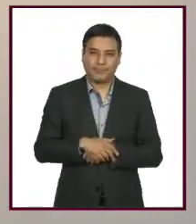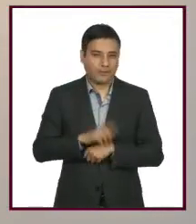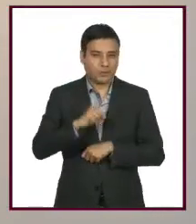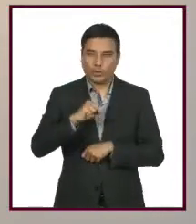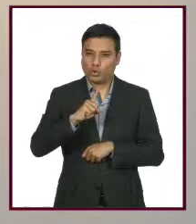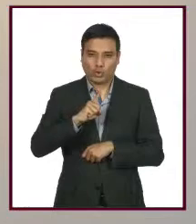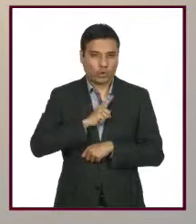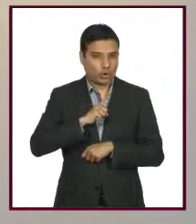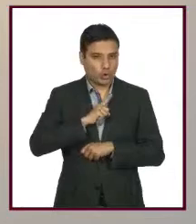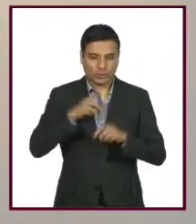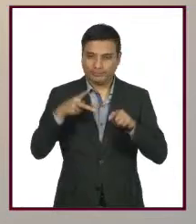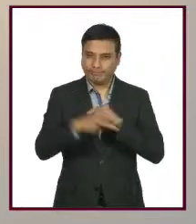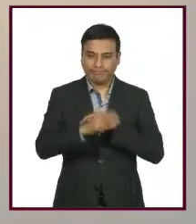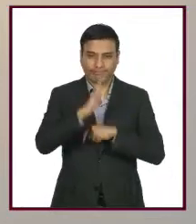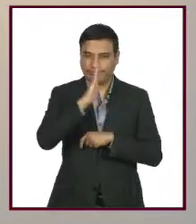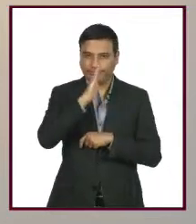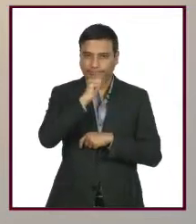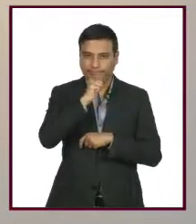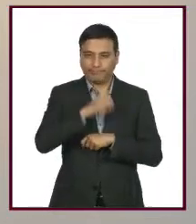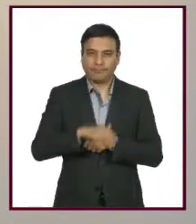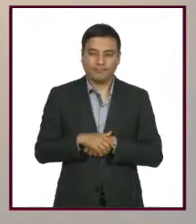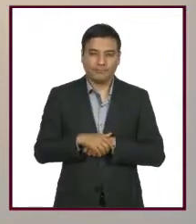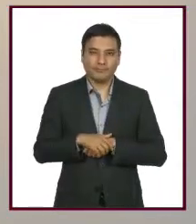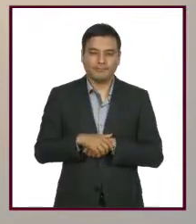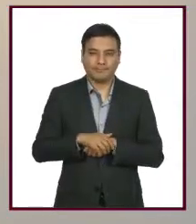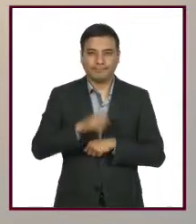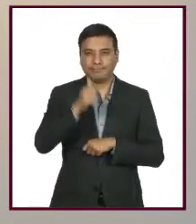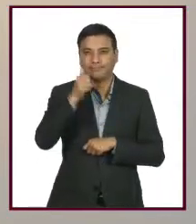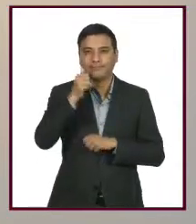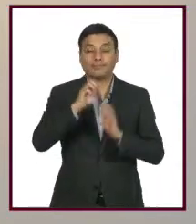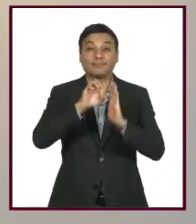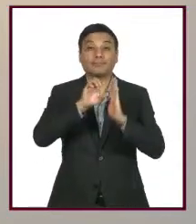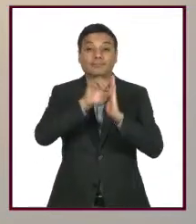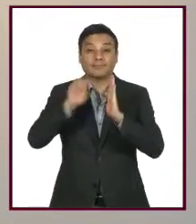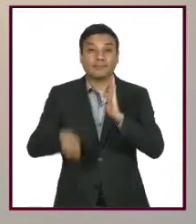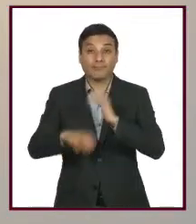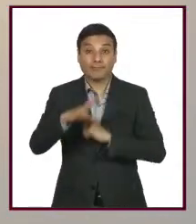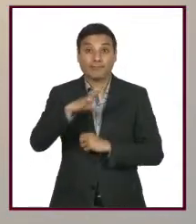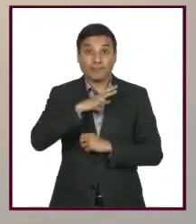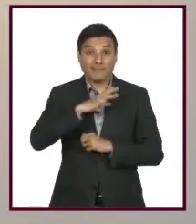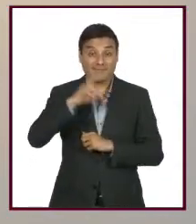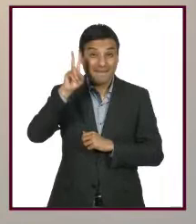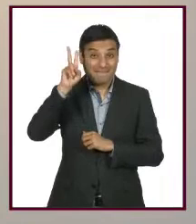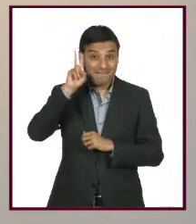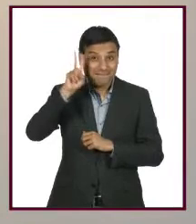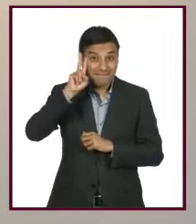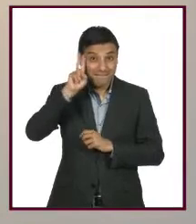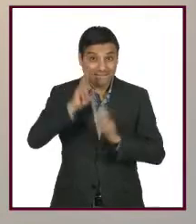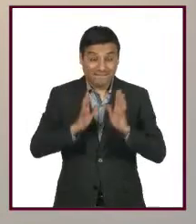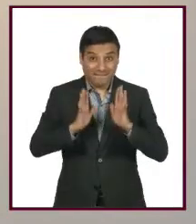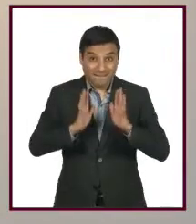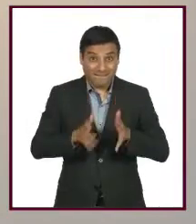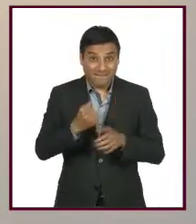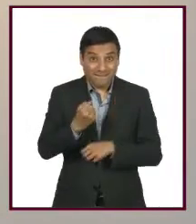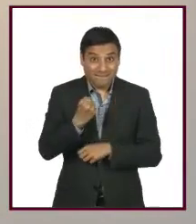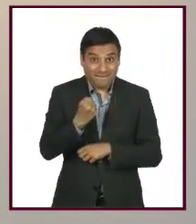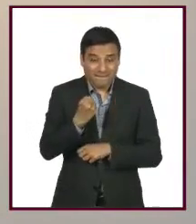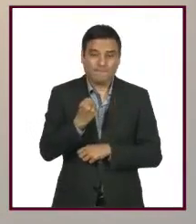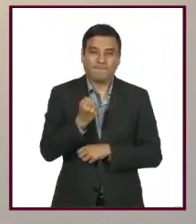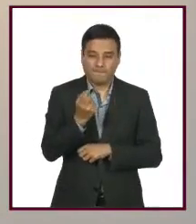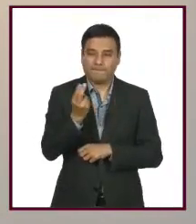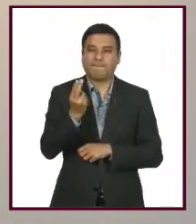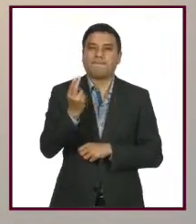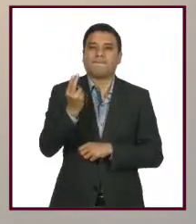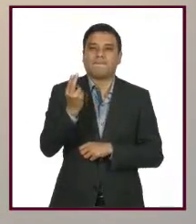solo se pueda dejar, ¿no? Generalmente, cuando hay un trastorno por consumo de esta u otras sustancias, sí se necesita